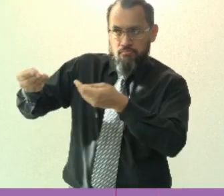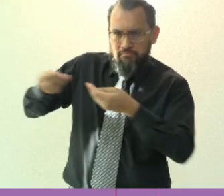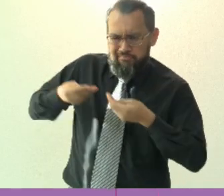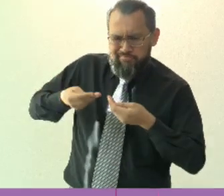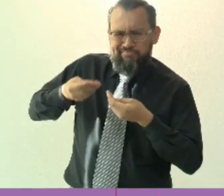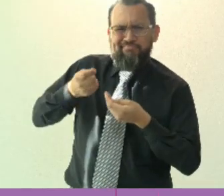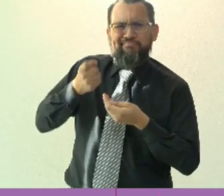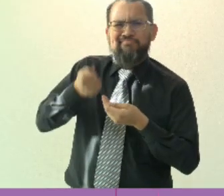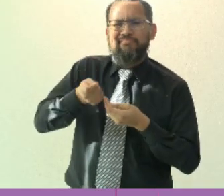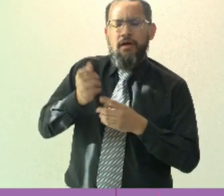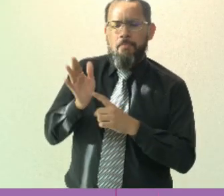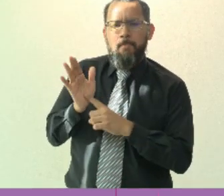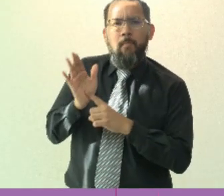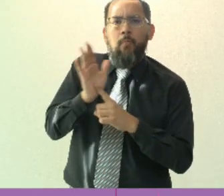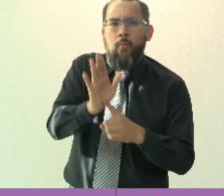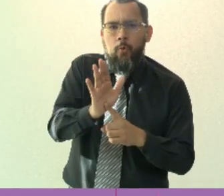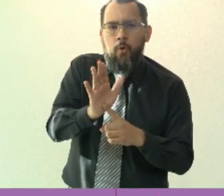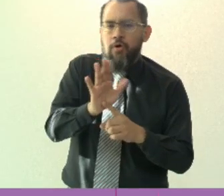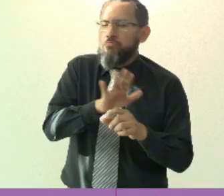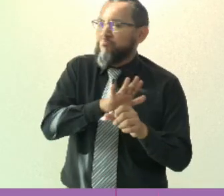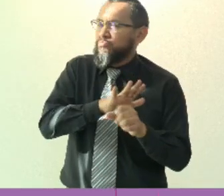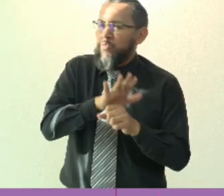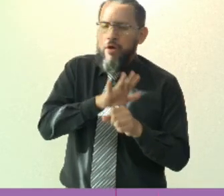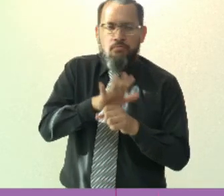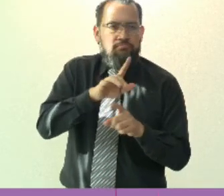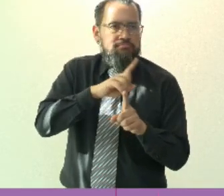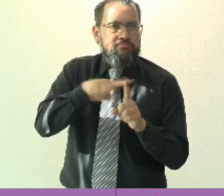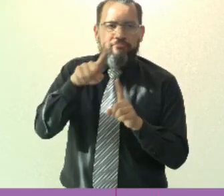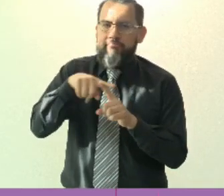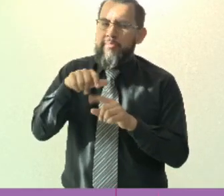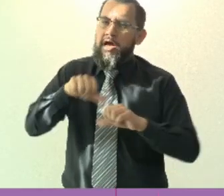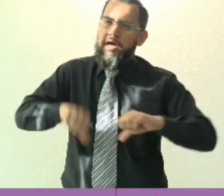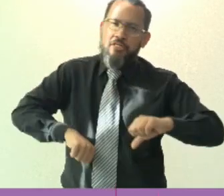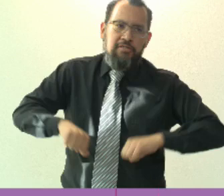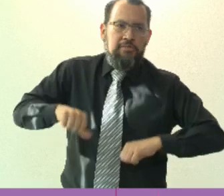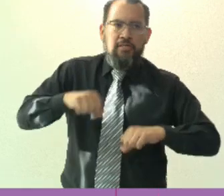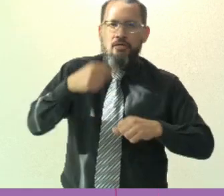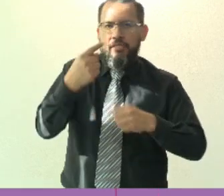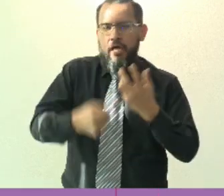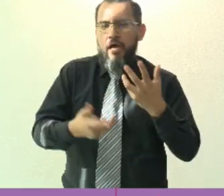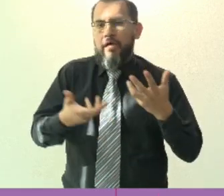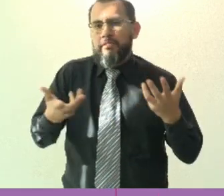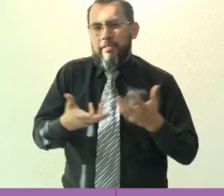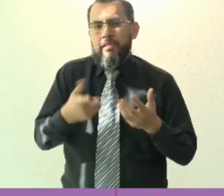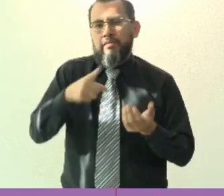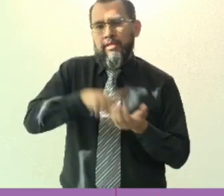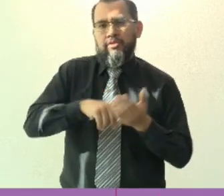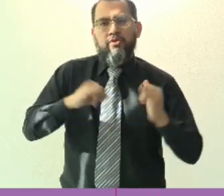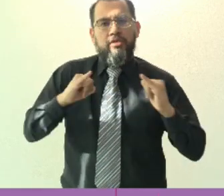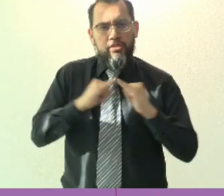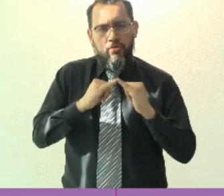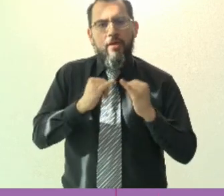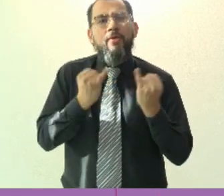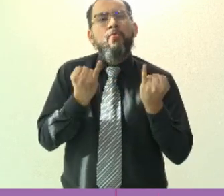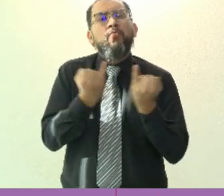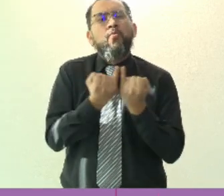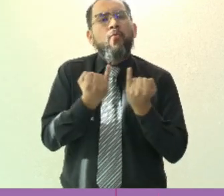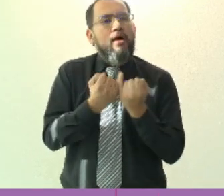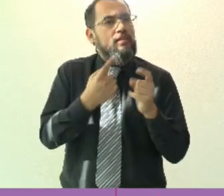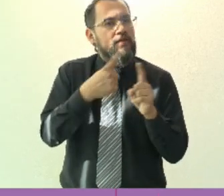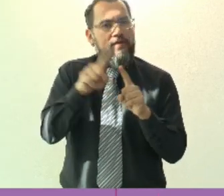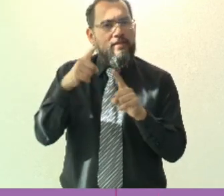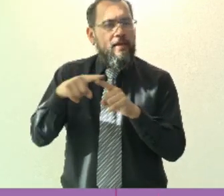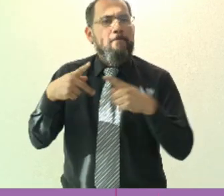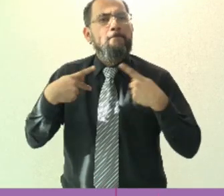vamos a transparentar toda la actividad, tanto institucional como de cada una de las personas servidoras